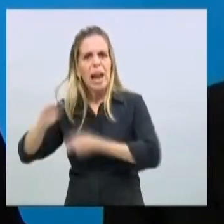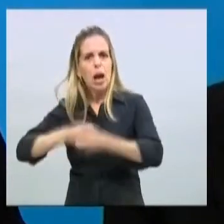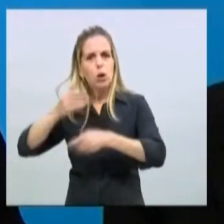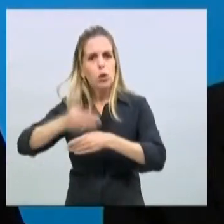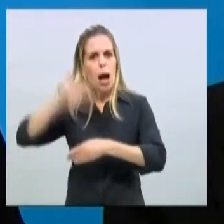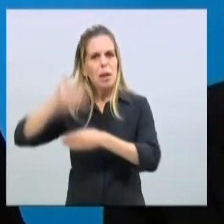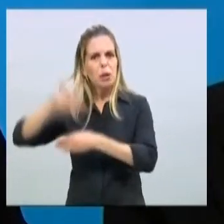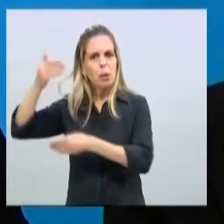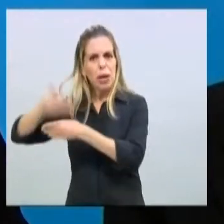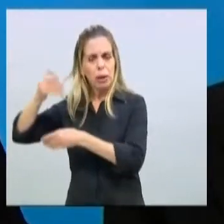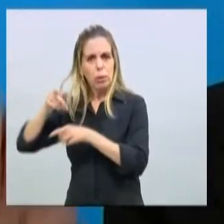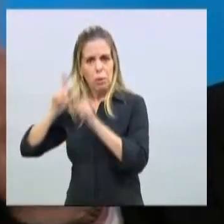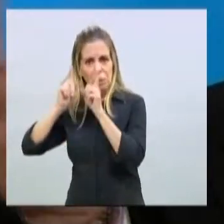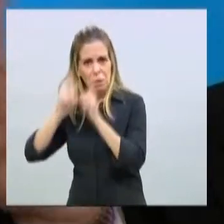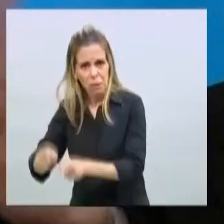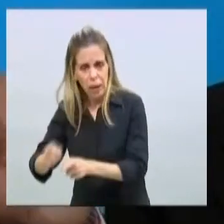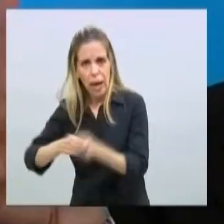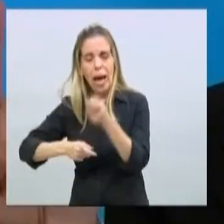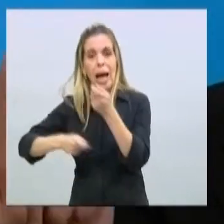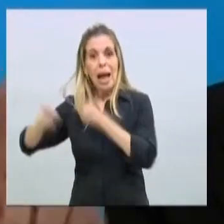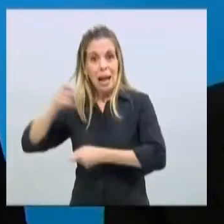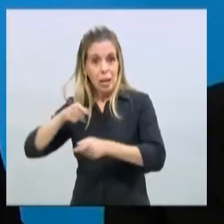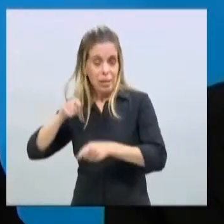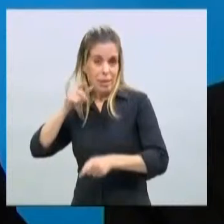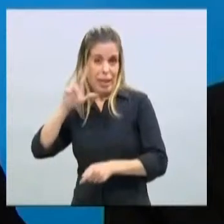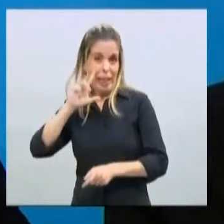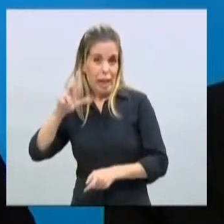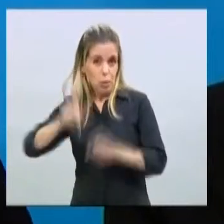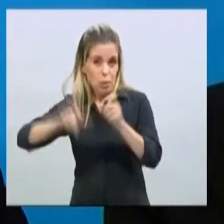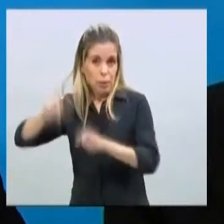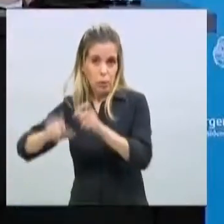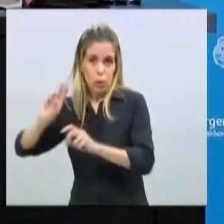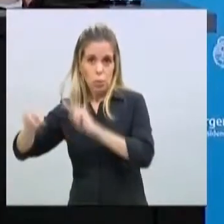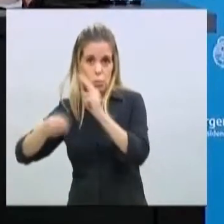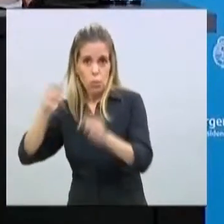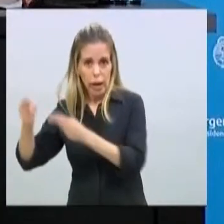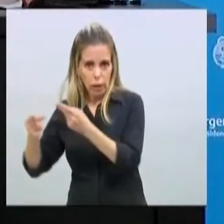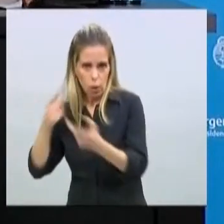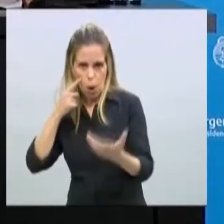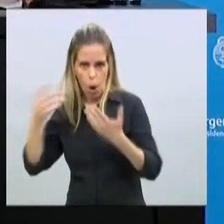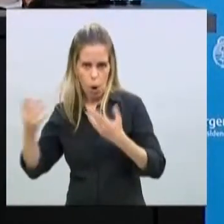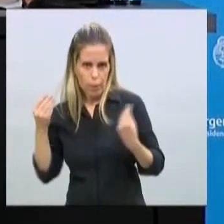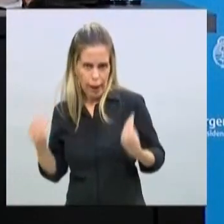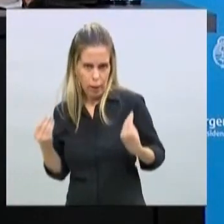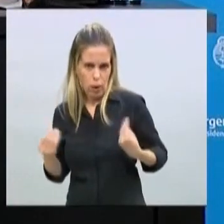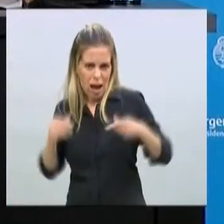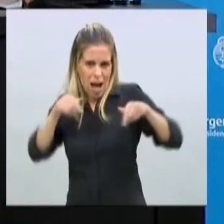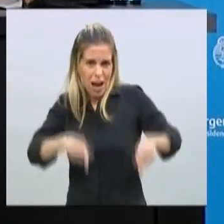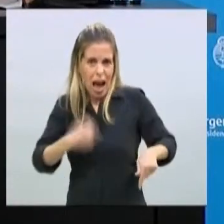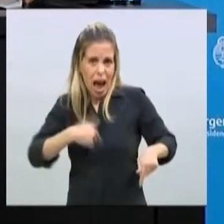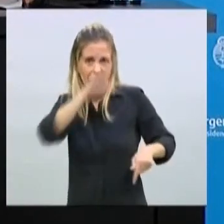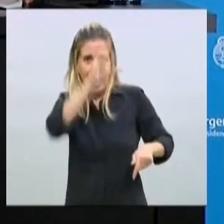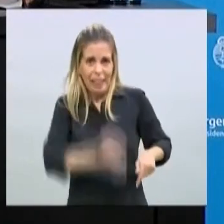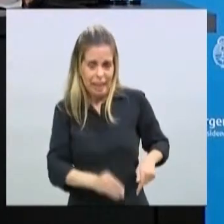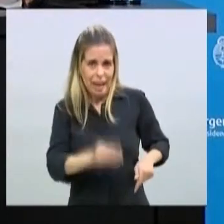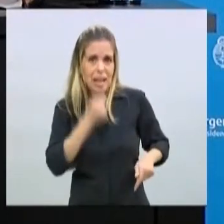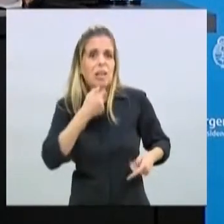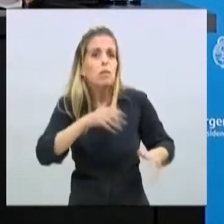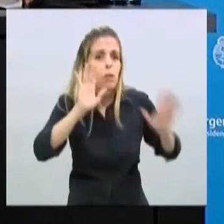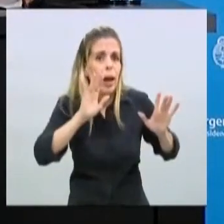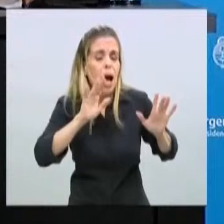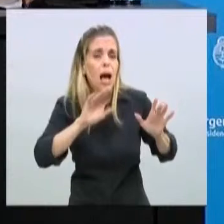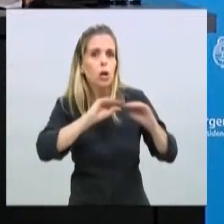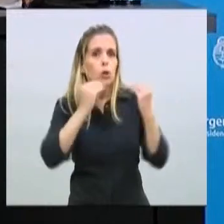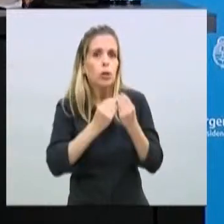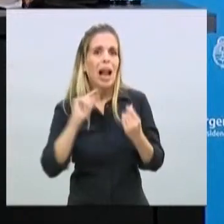3.000 muertos, los 3.000 muertos de Suecia equivalen a 13.900 argentinos que pueden morirse.